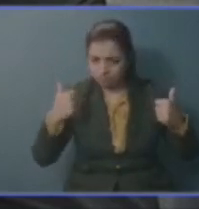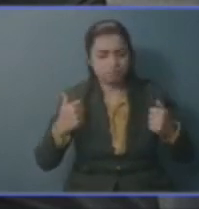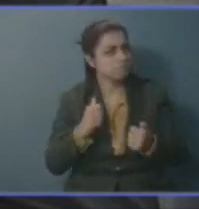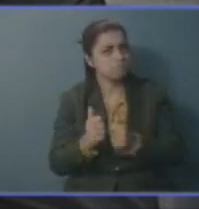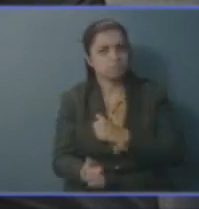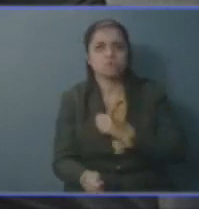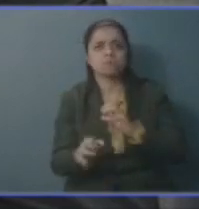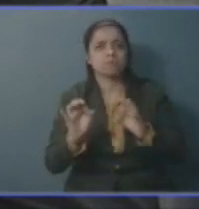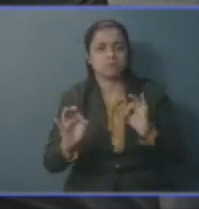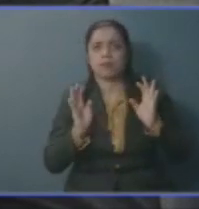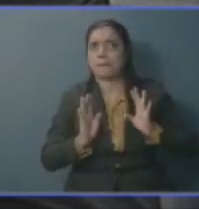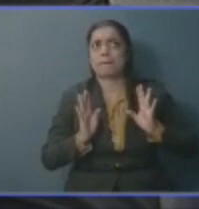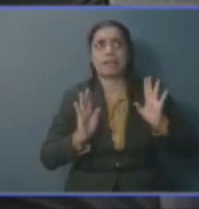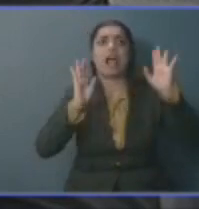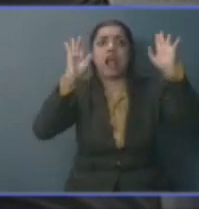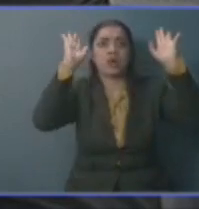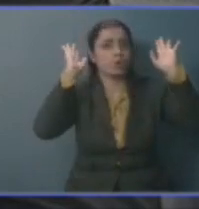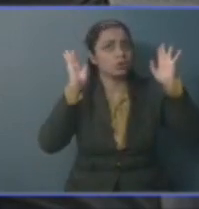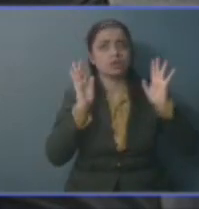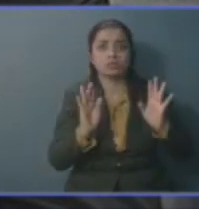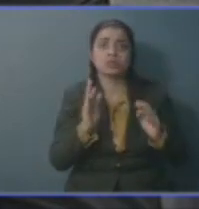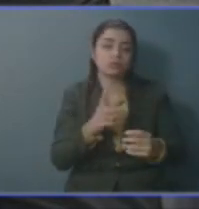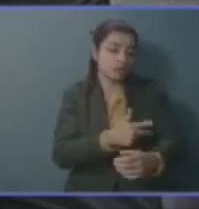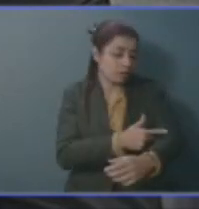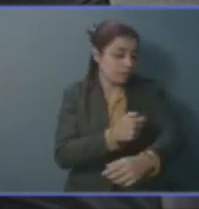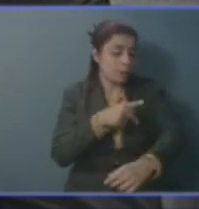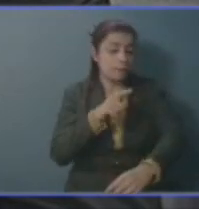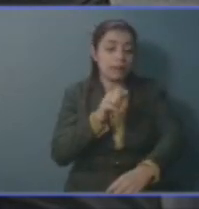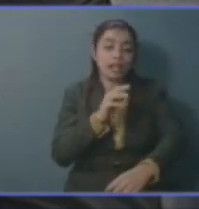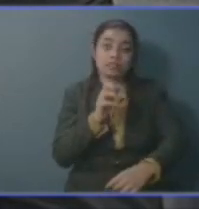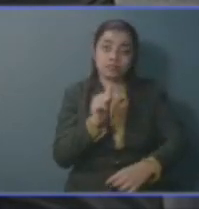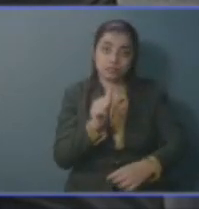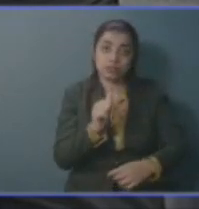avantes, milagrosamente, gracias a la donación de plasma